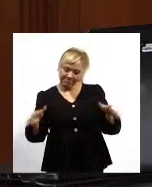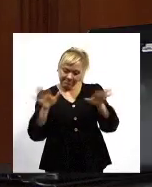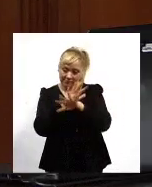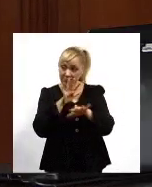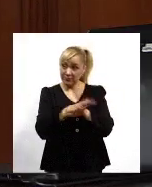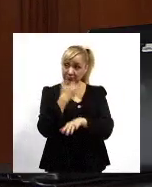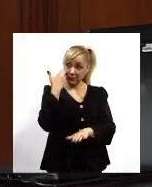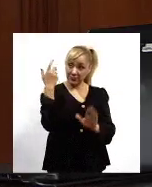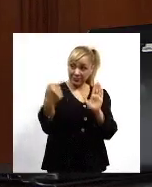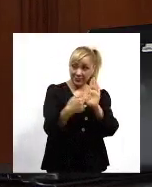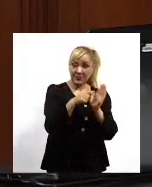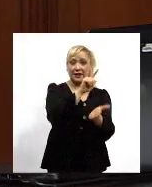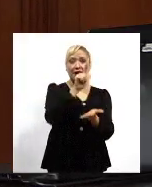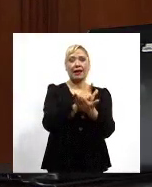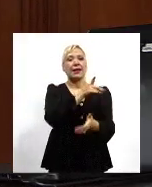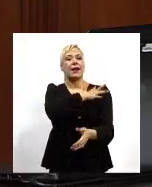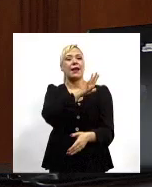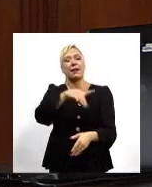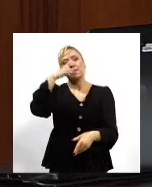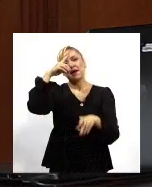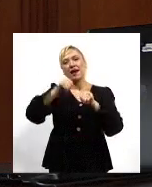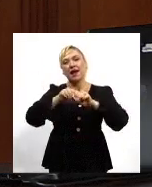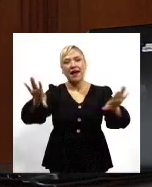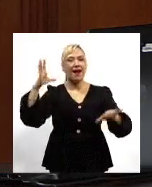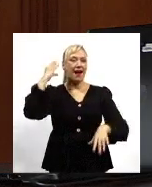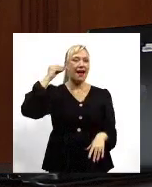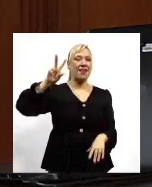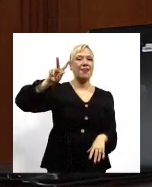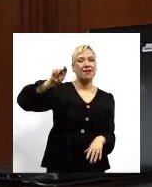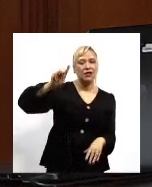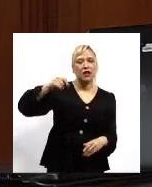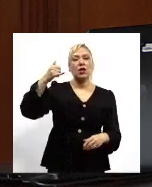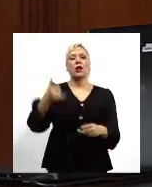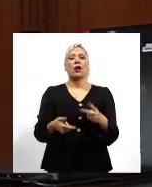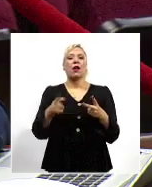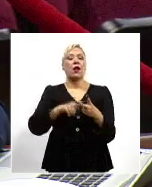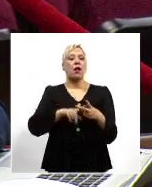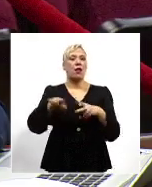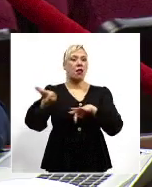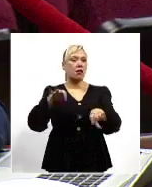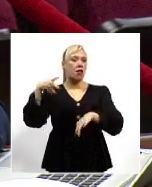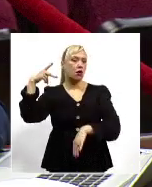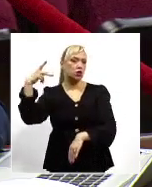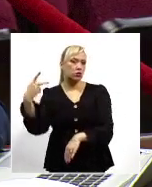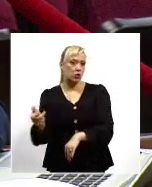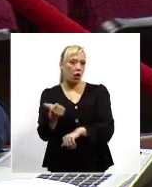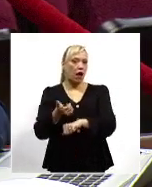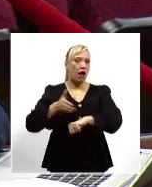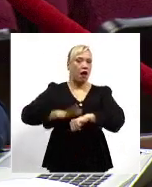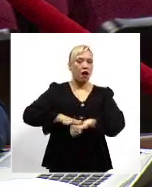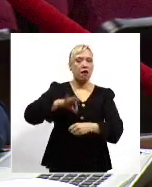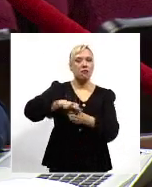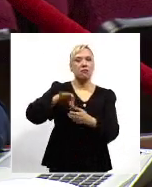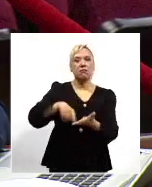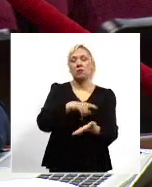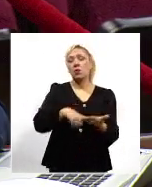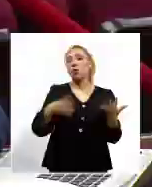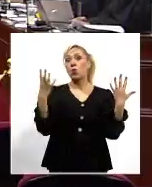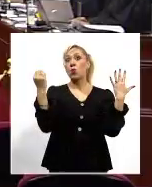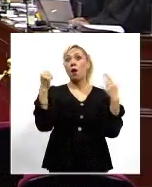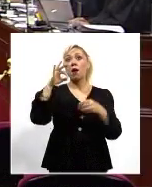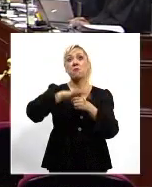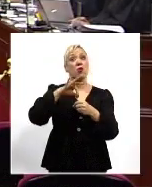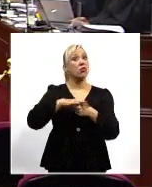Ley General de Comunicación Social y la Ley General de Responsabilidades Administrativas. Por mayoría de 9 votos determinó la